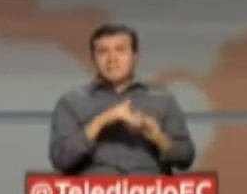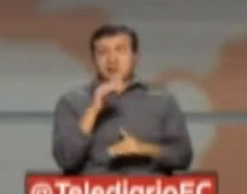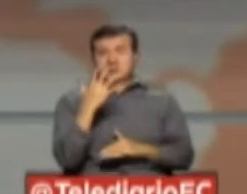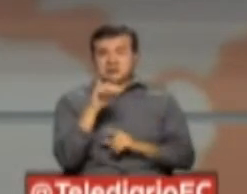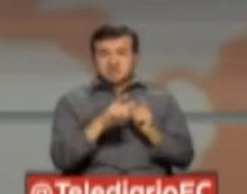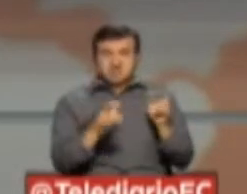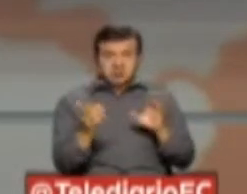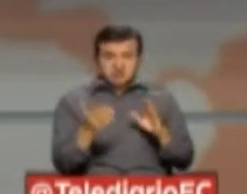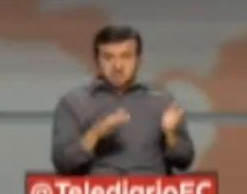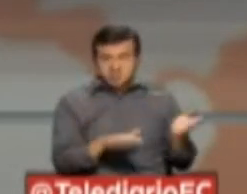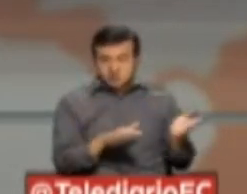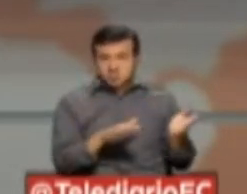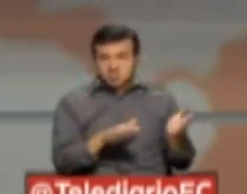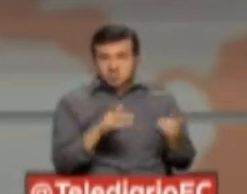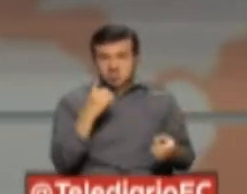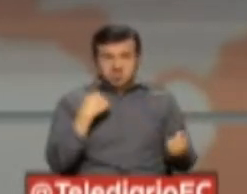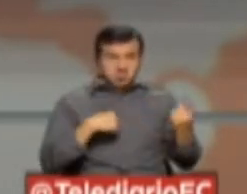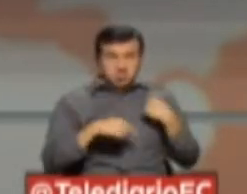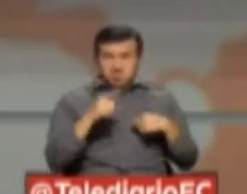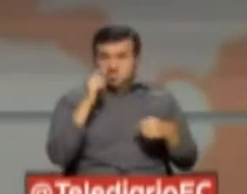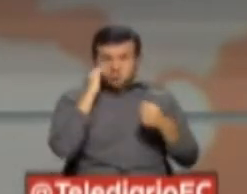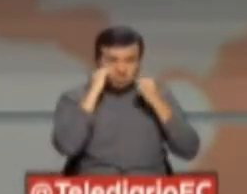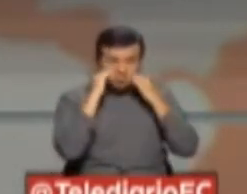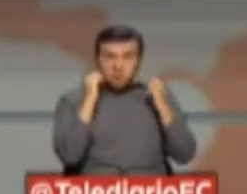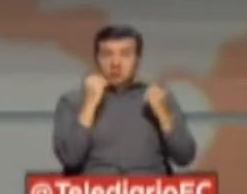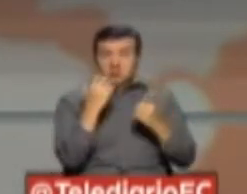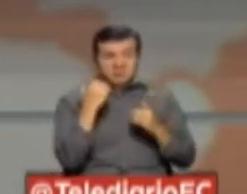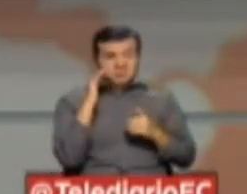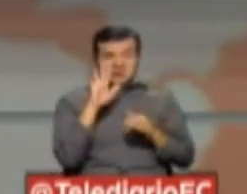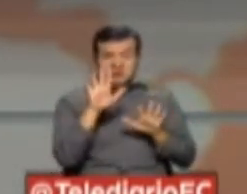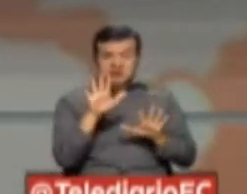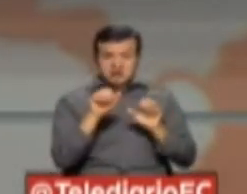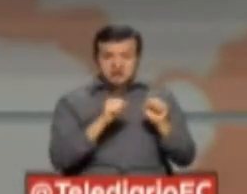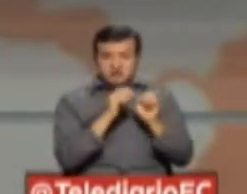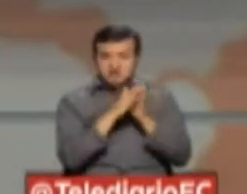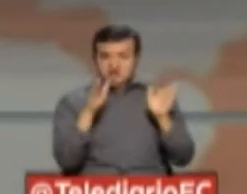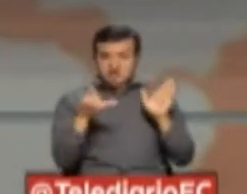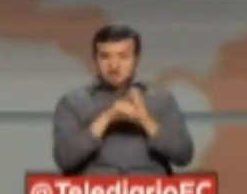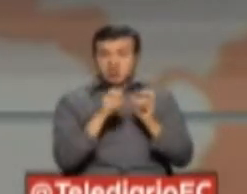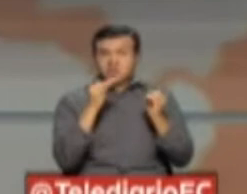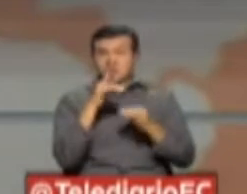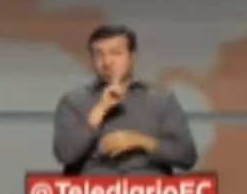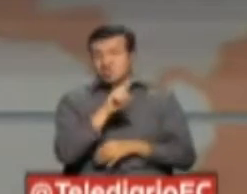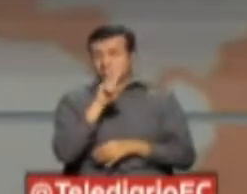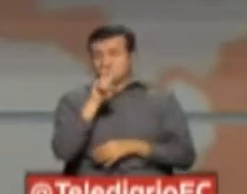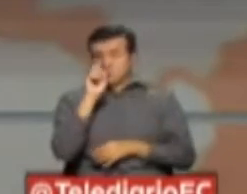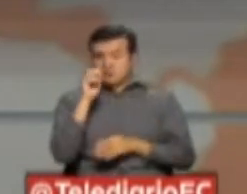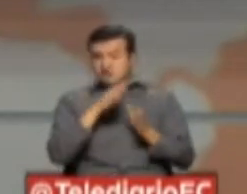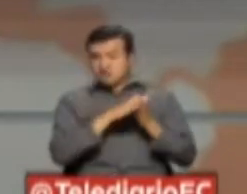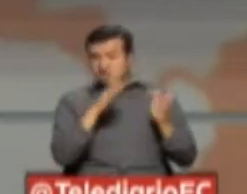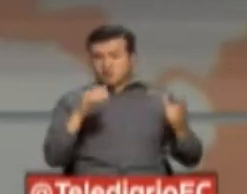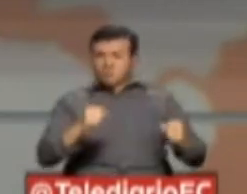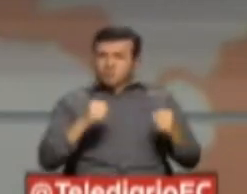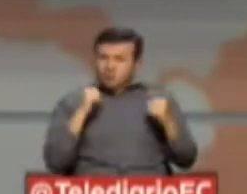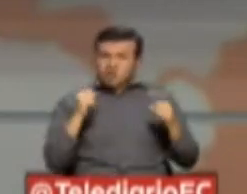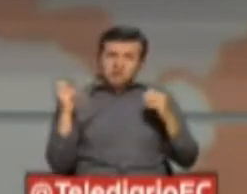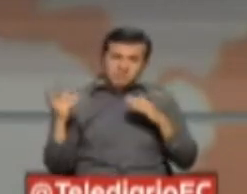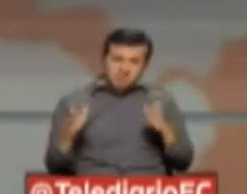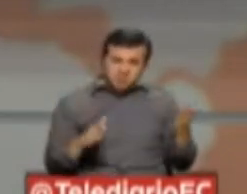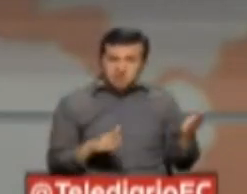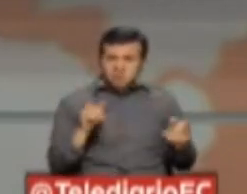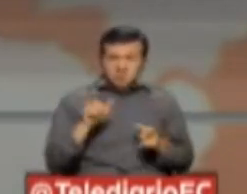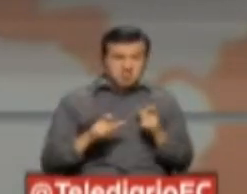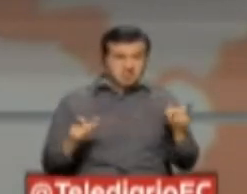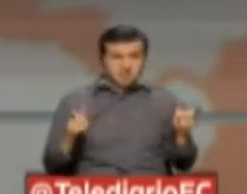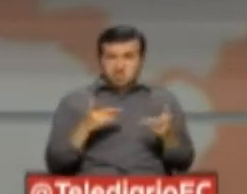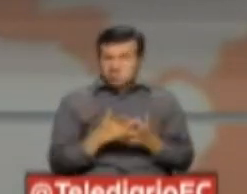de más de 15 víctimas entre muertos heridos y traumáticos en 10 años de vigencia de la ley hemos tenido 120 siniestros de magnitud y los ciudadanos